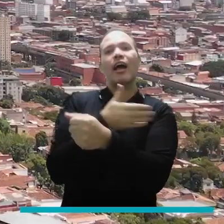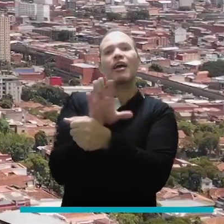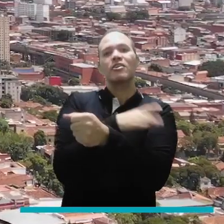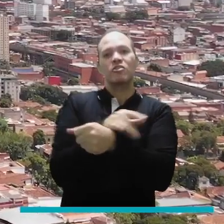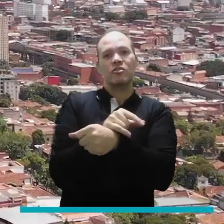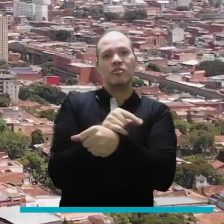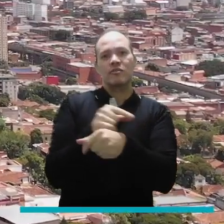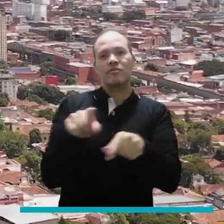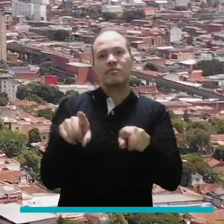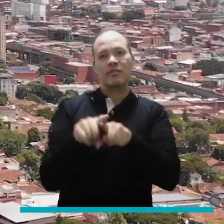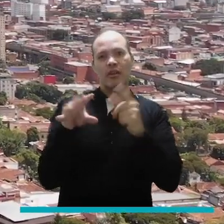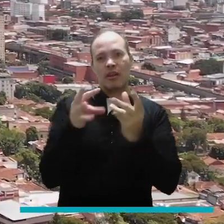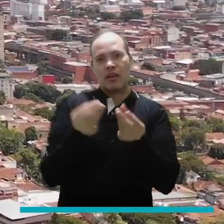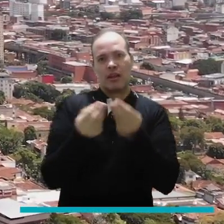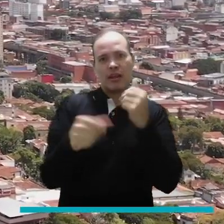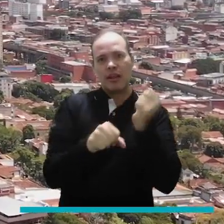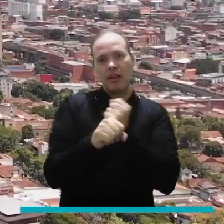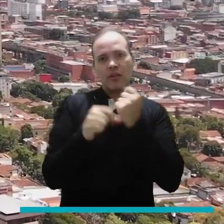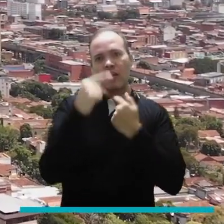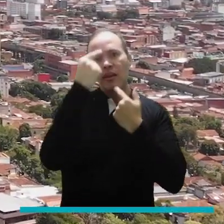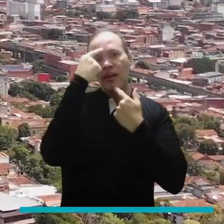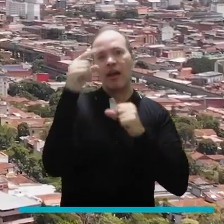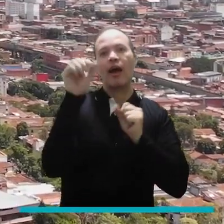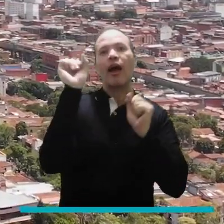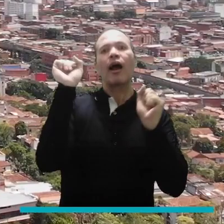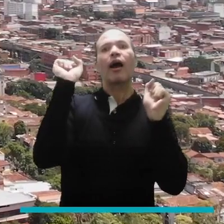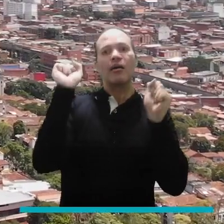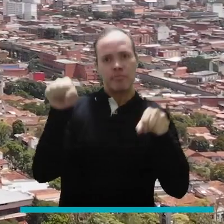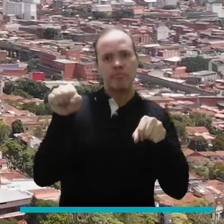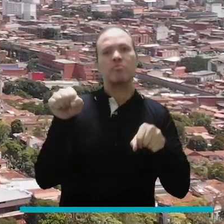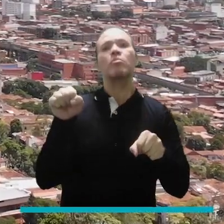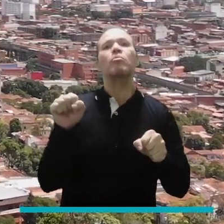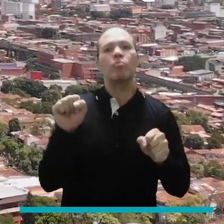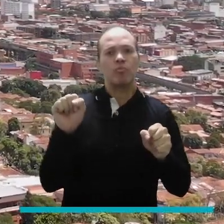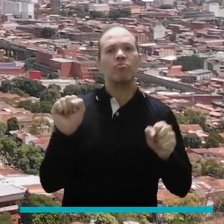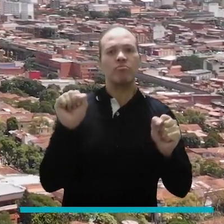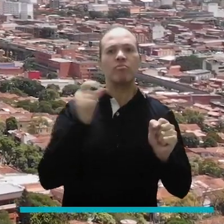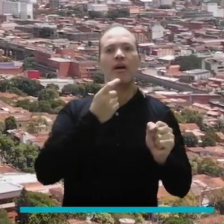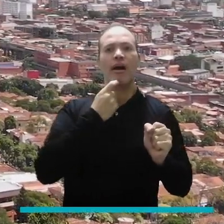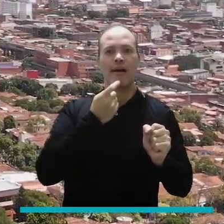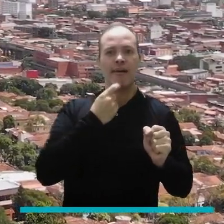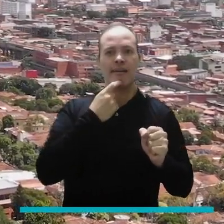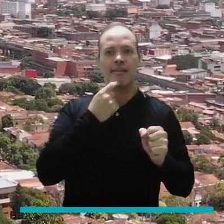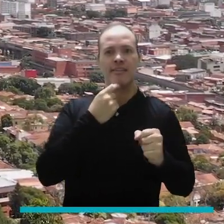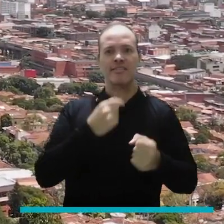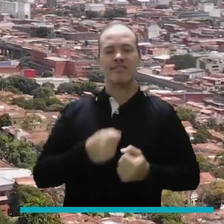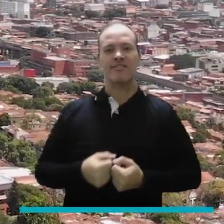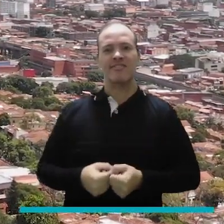Una canción de ser capaz, porque ser capaz se puede.